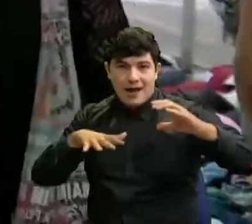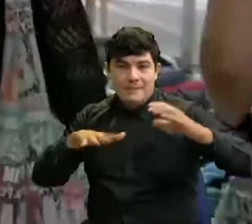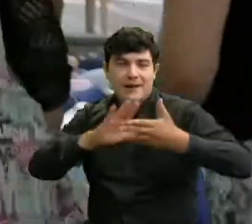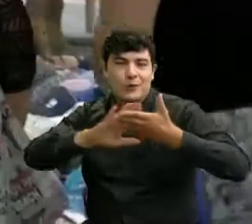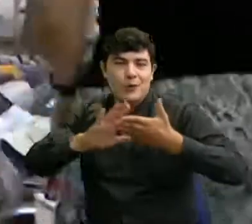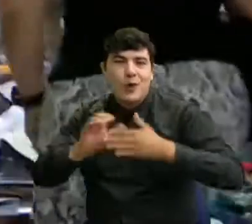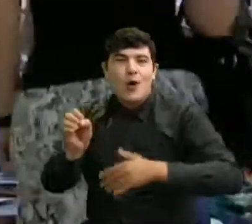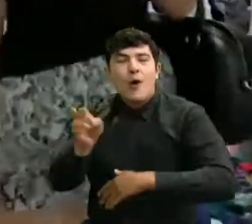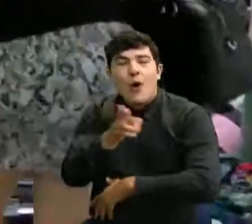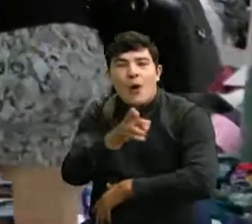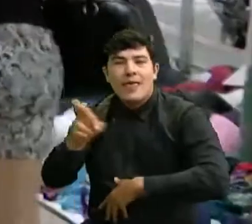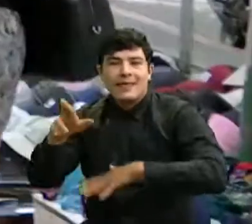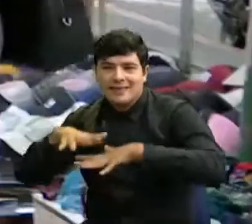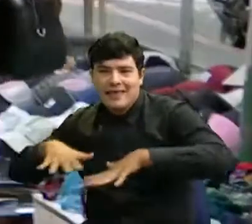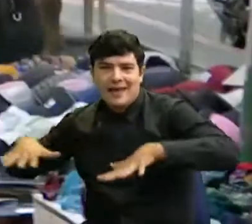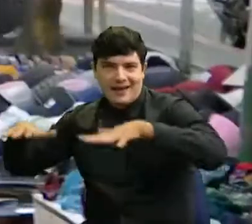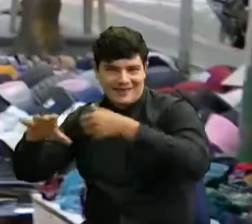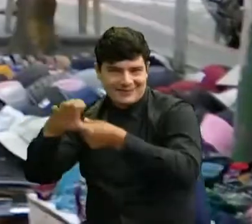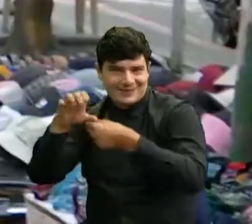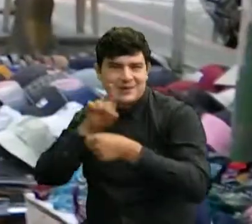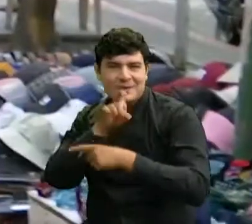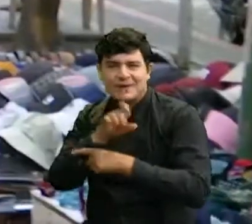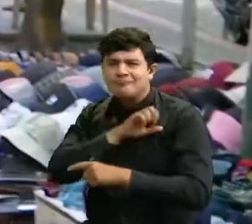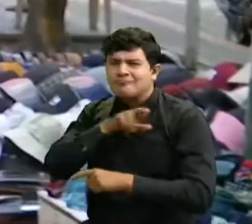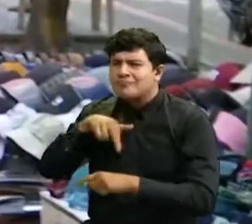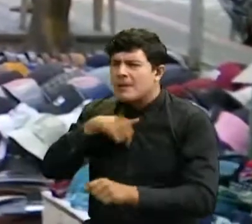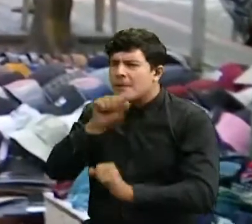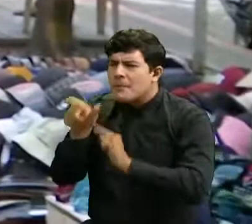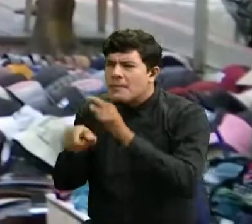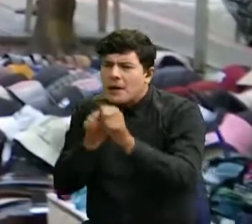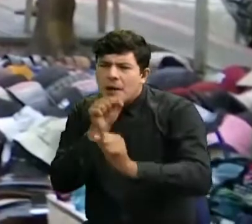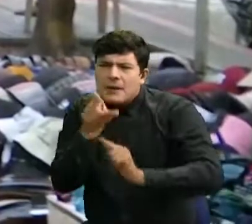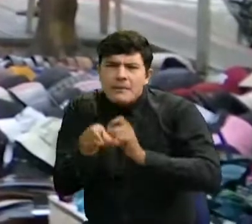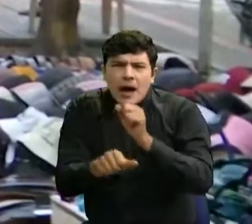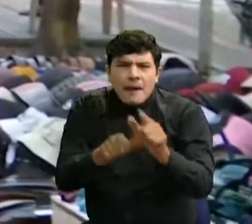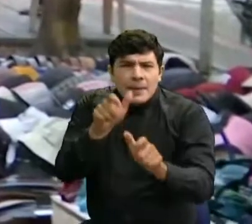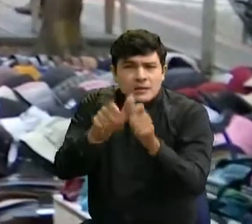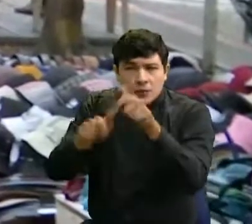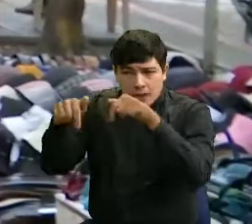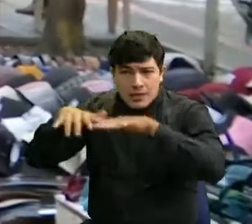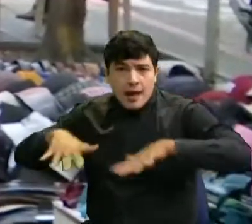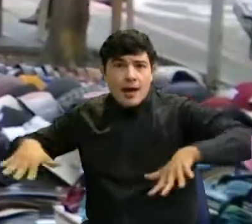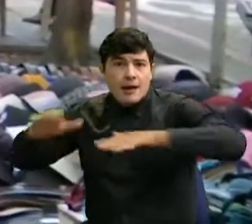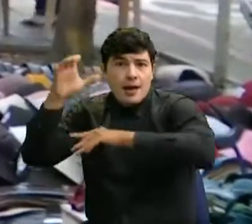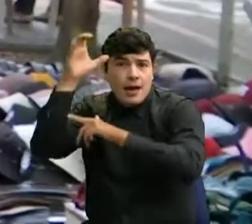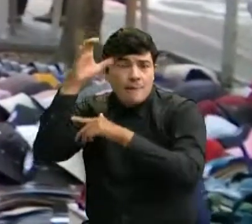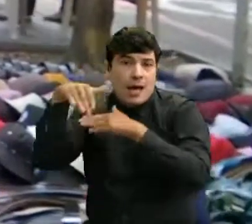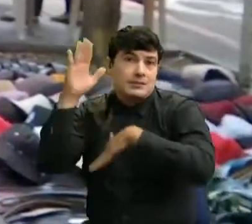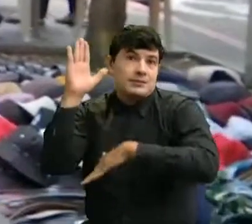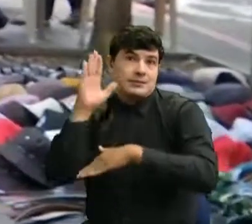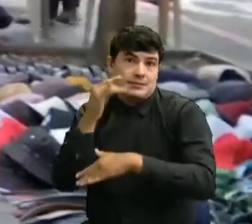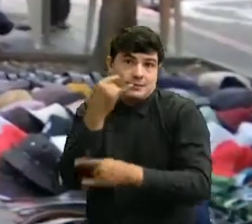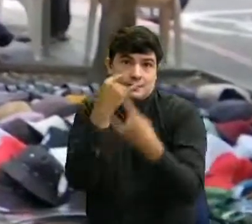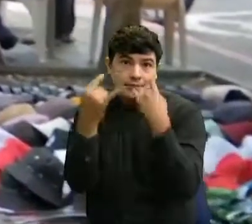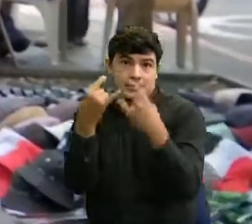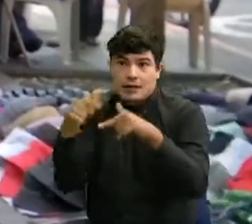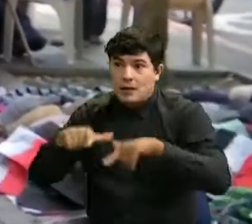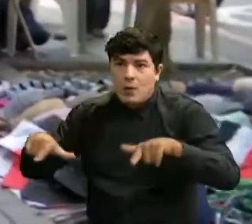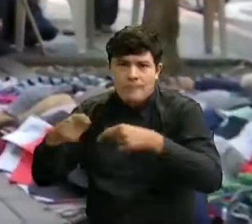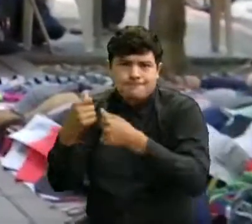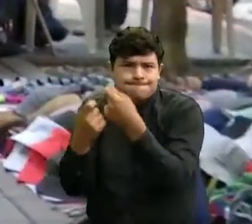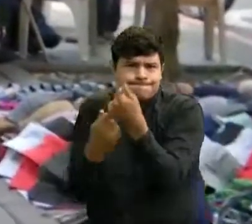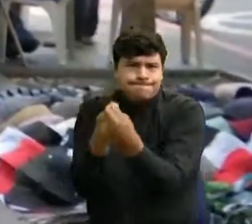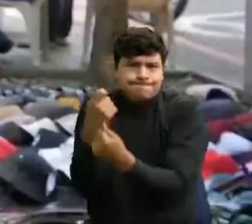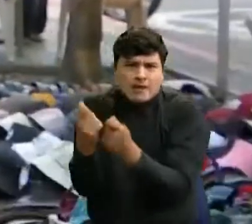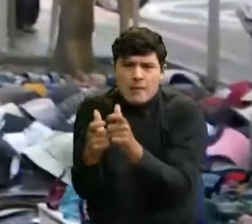en el oriente de la capital santandereana. Vamos a consultarle a la gente y sobre todo en este sector, porque es el comercio más activo